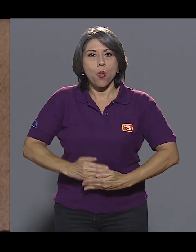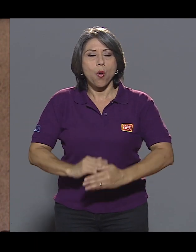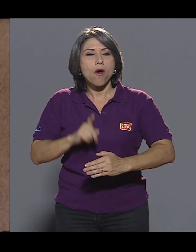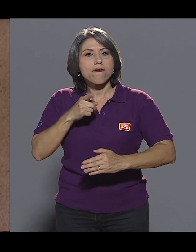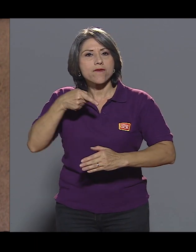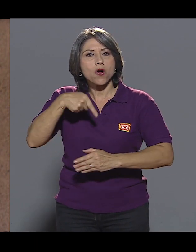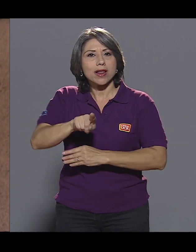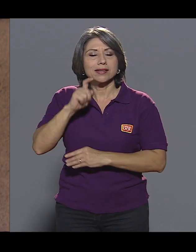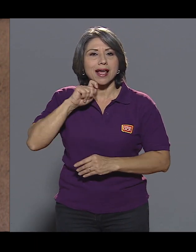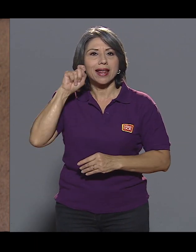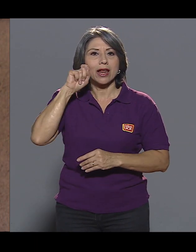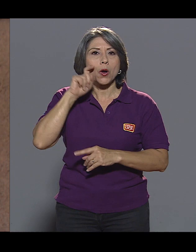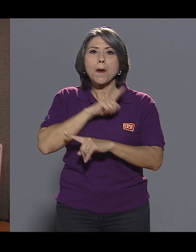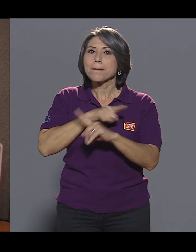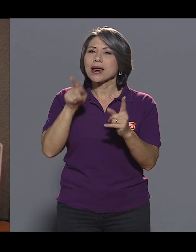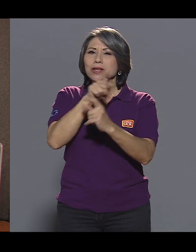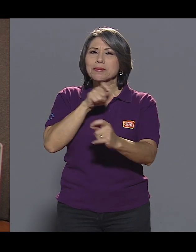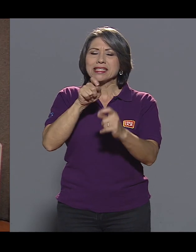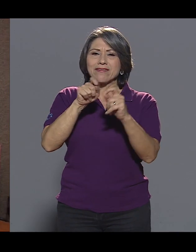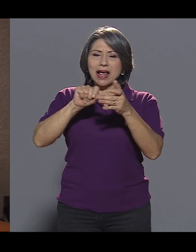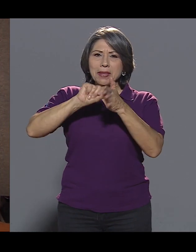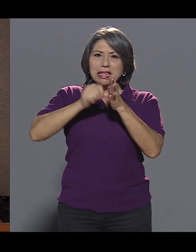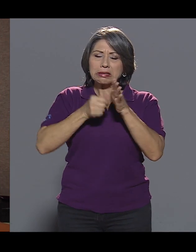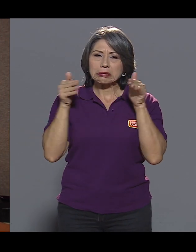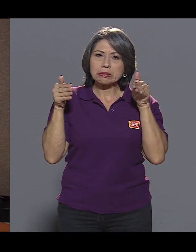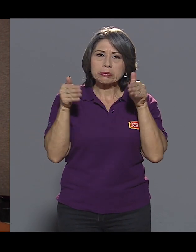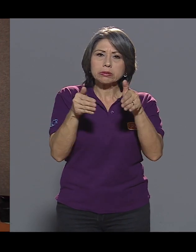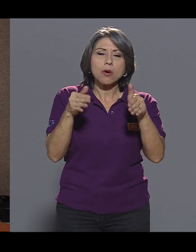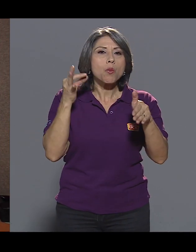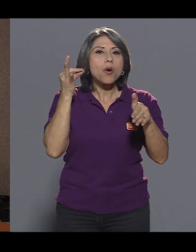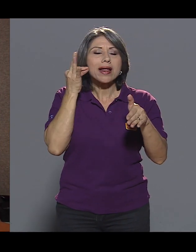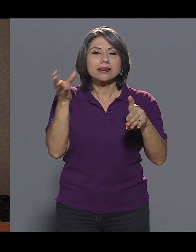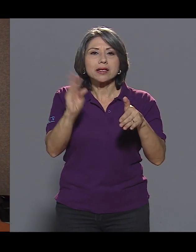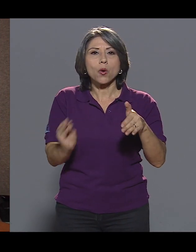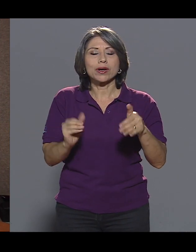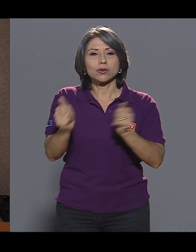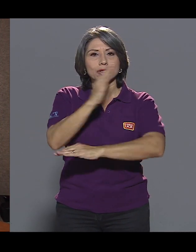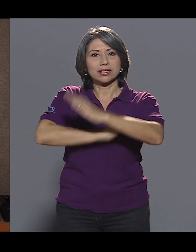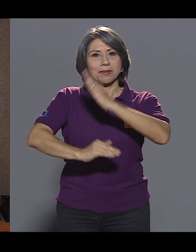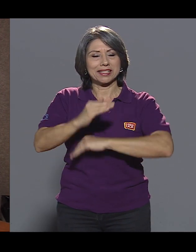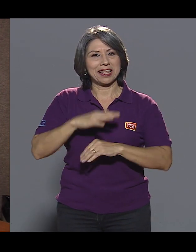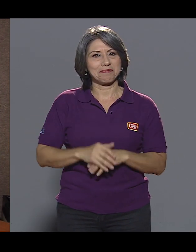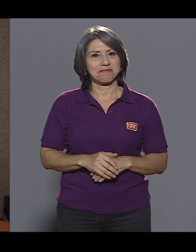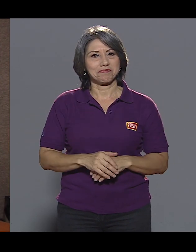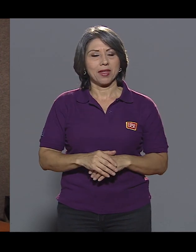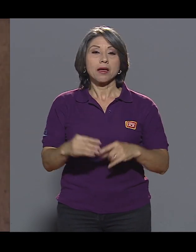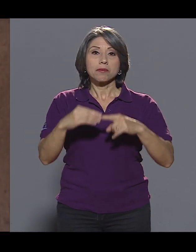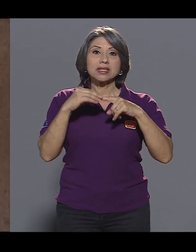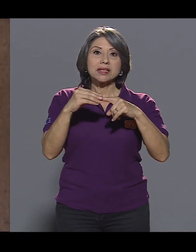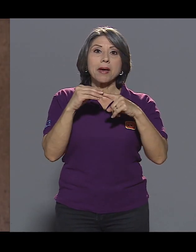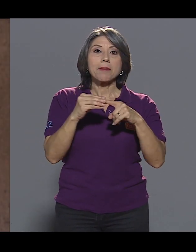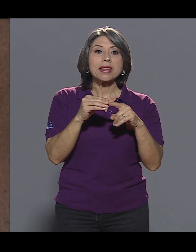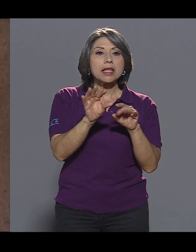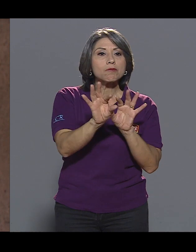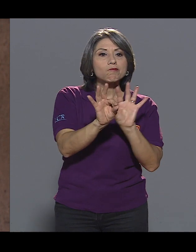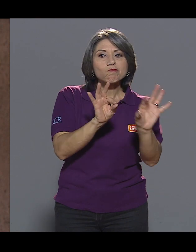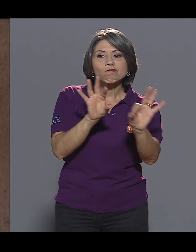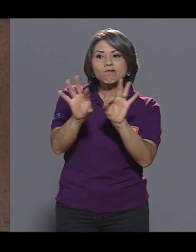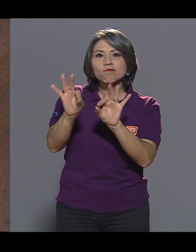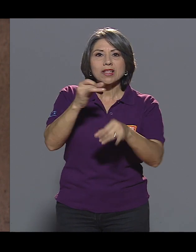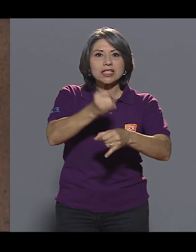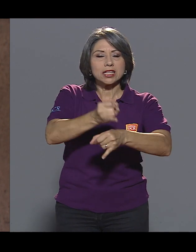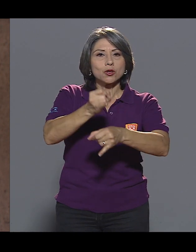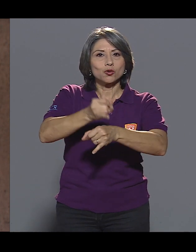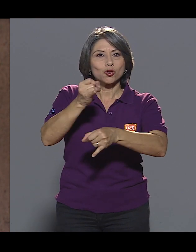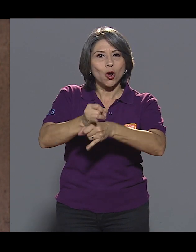enfocándonos específicamente en mujeres y jóvenes con discapacidad. Hemos seleccionado principalmente a las instituciones que son